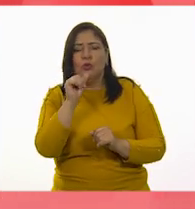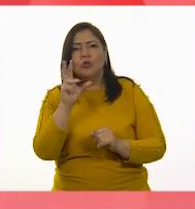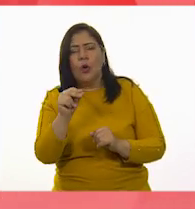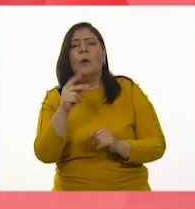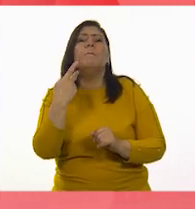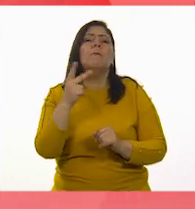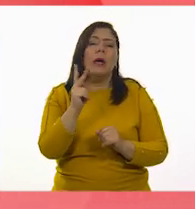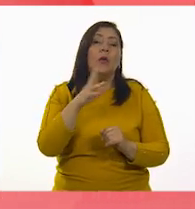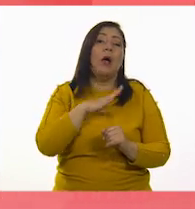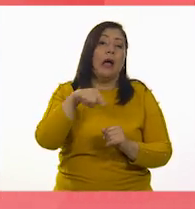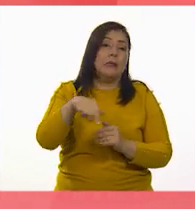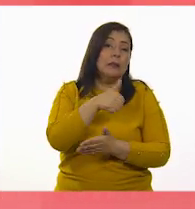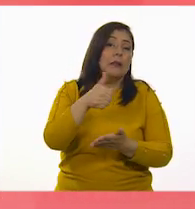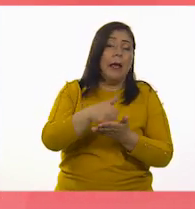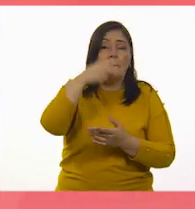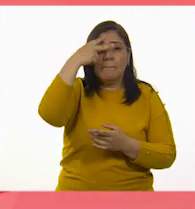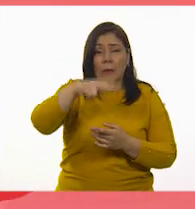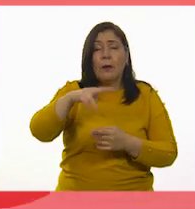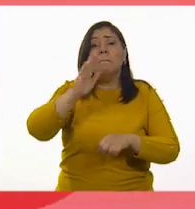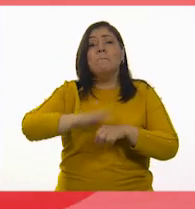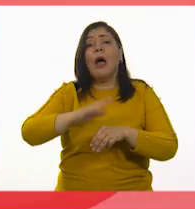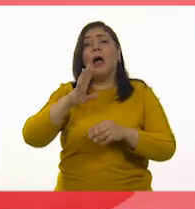más museos en América.